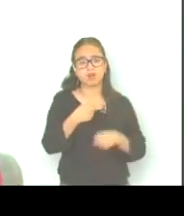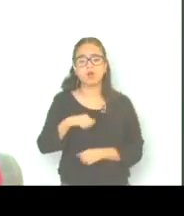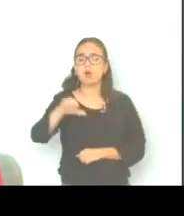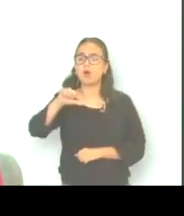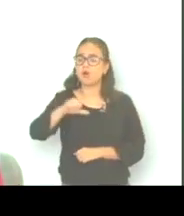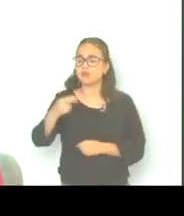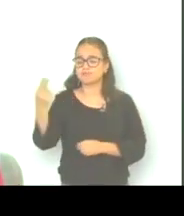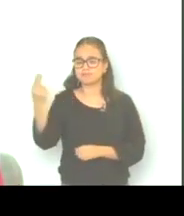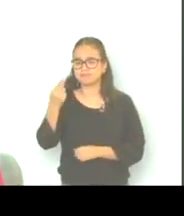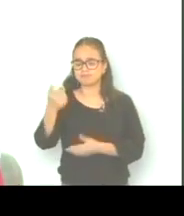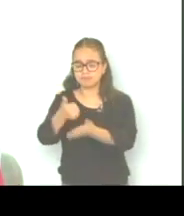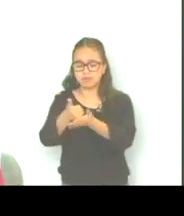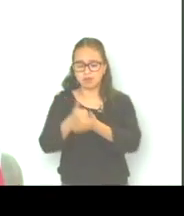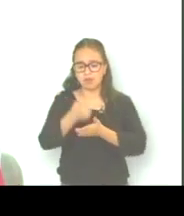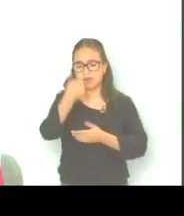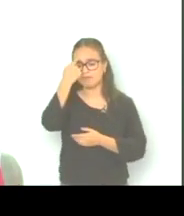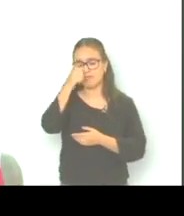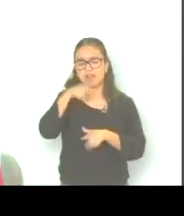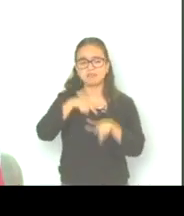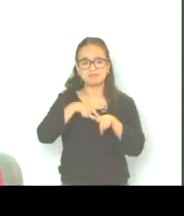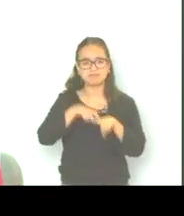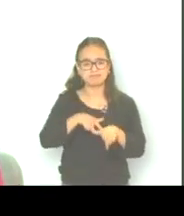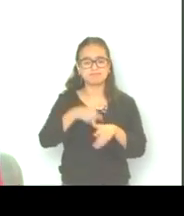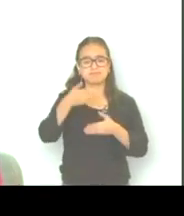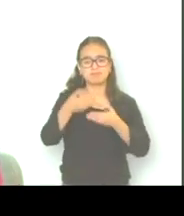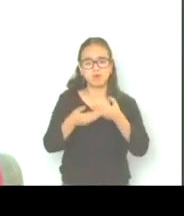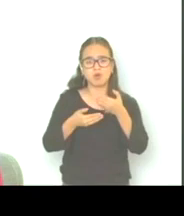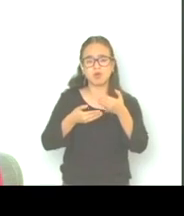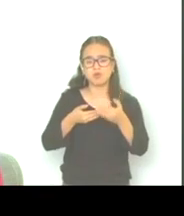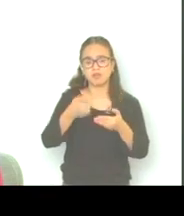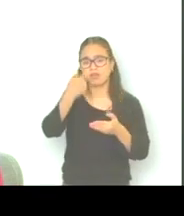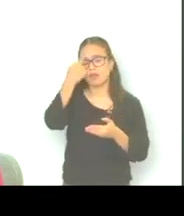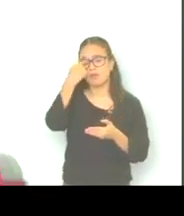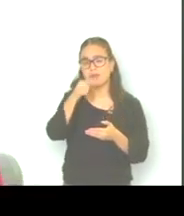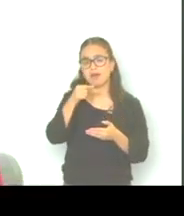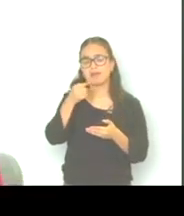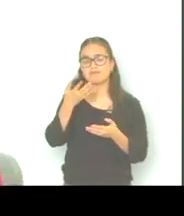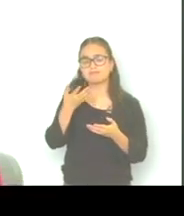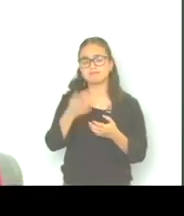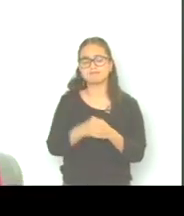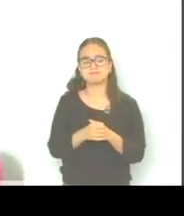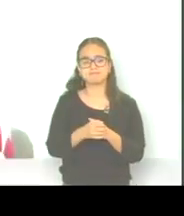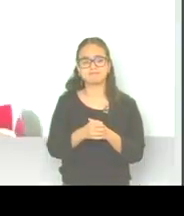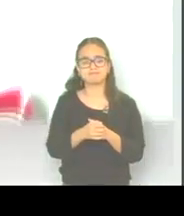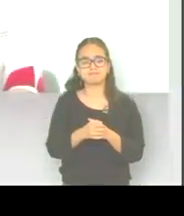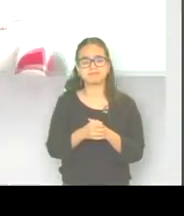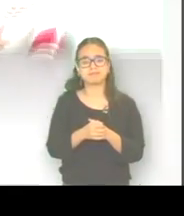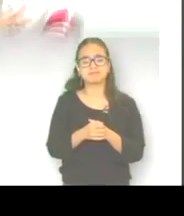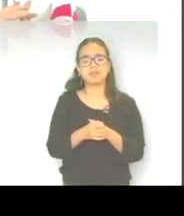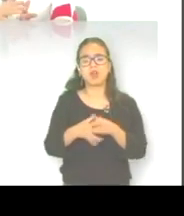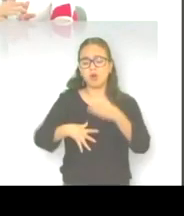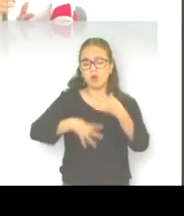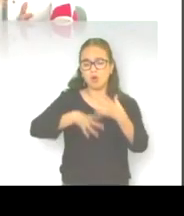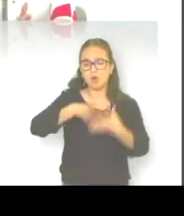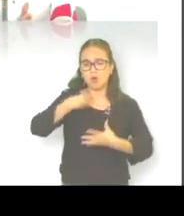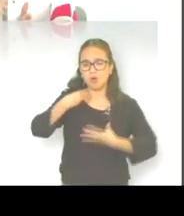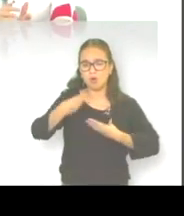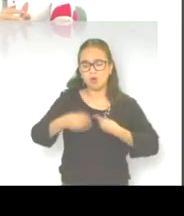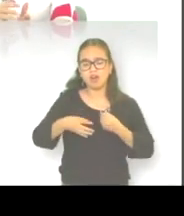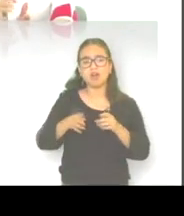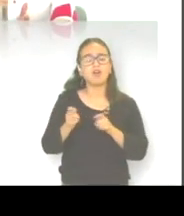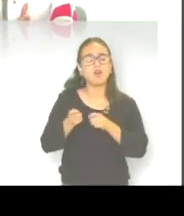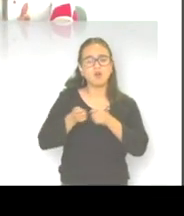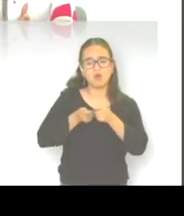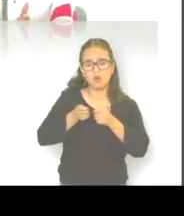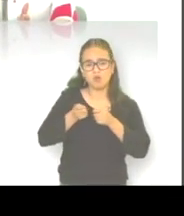ayuda para poder seguir avanzando, para poder mantener este nivel de contagio que sabemos en estas